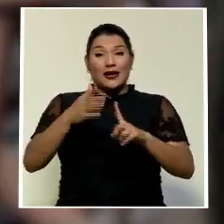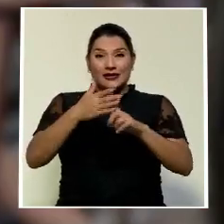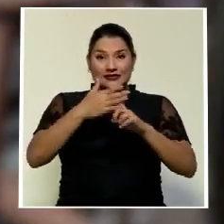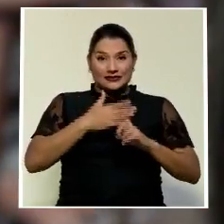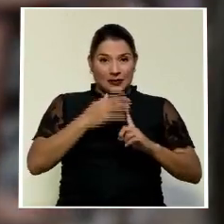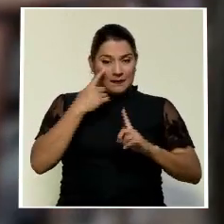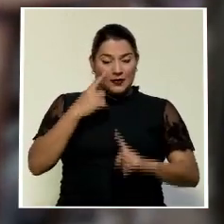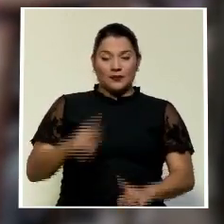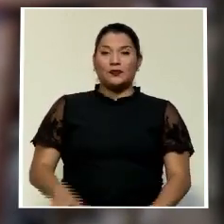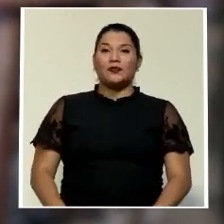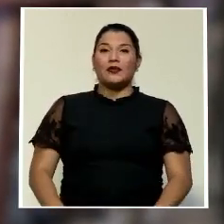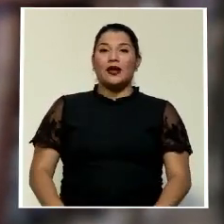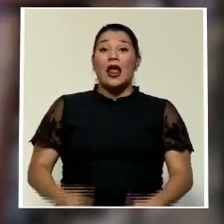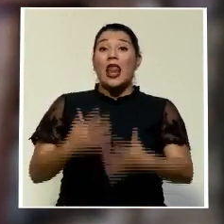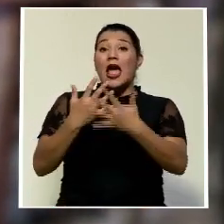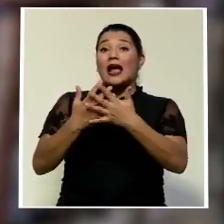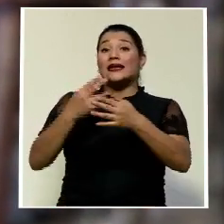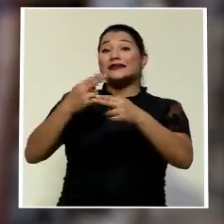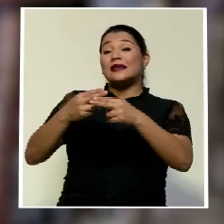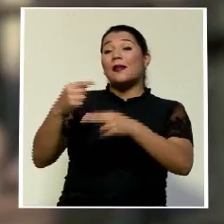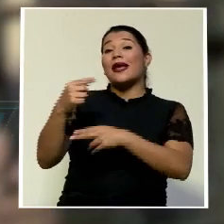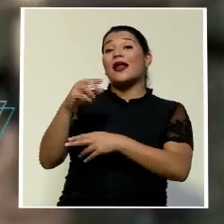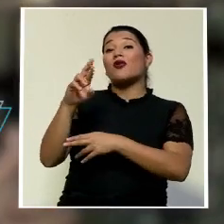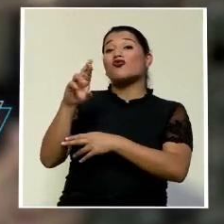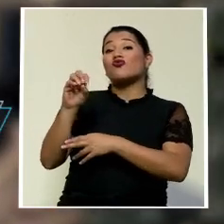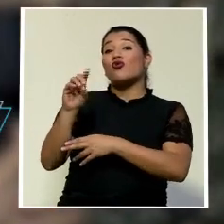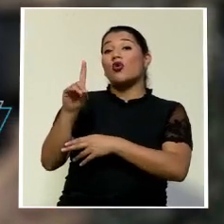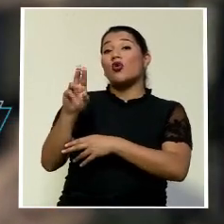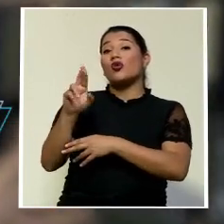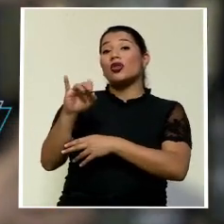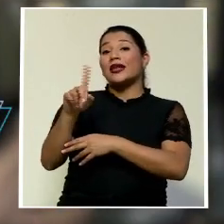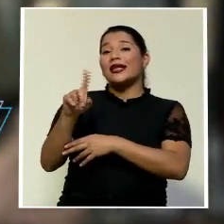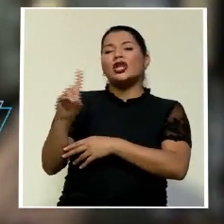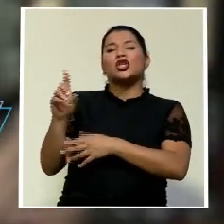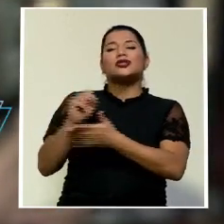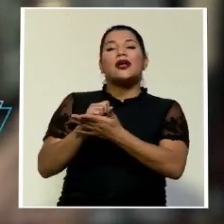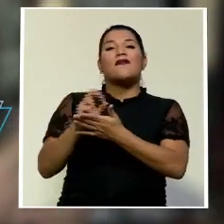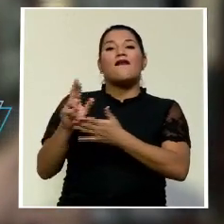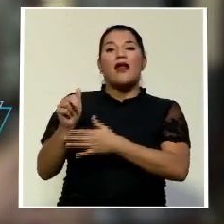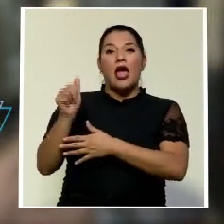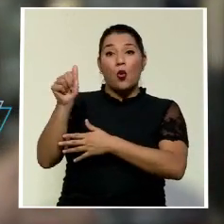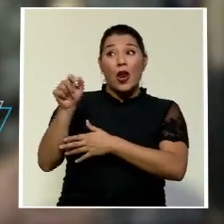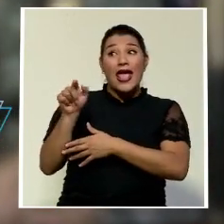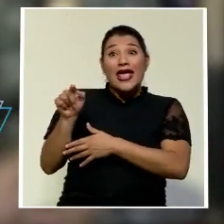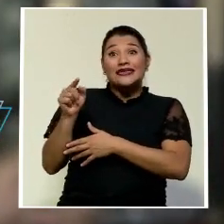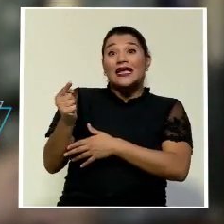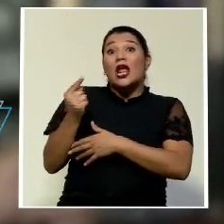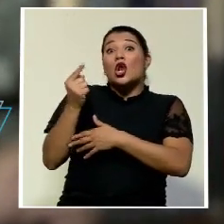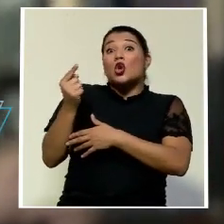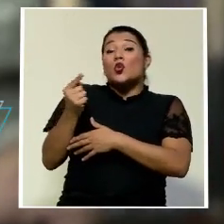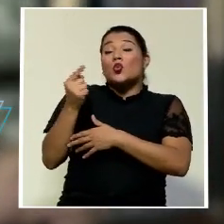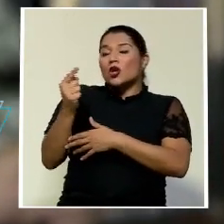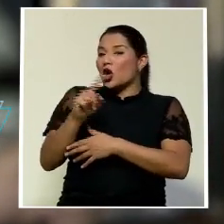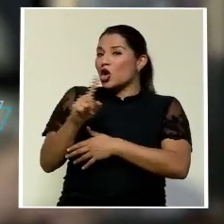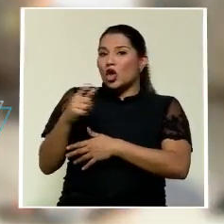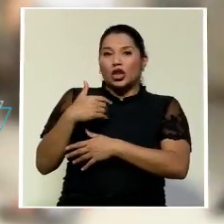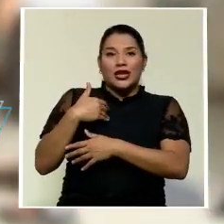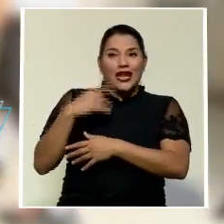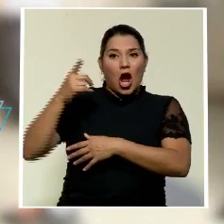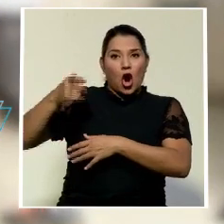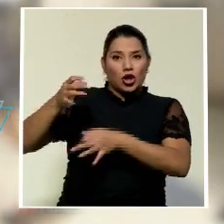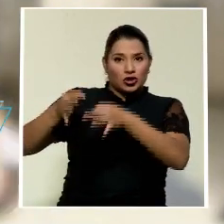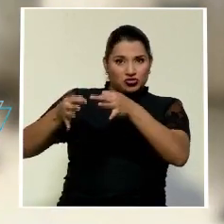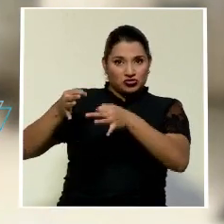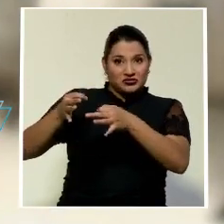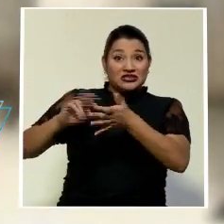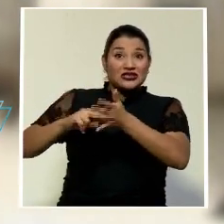Veamos. La cárcel Gerardo Rodríguez en San Rafael de Alajuela era el último centro que se mantenía sin orden judicial y podía recibir